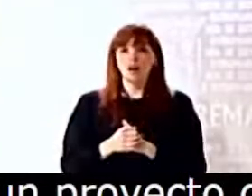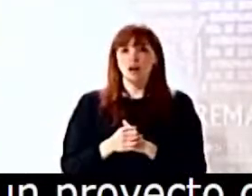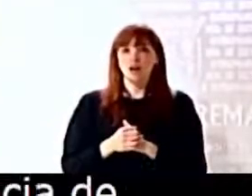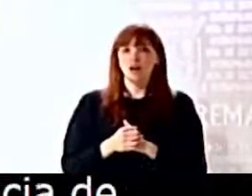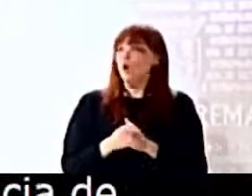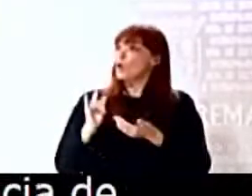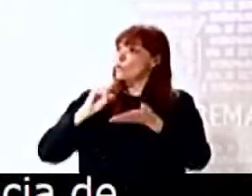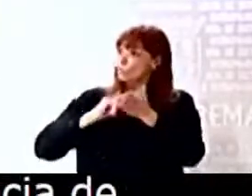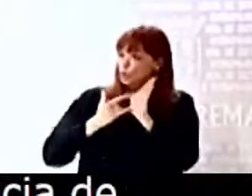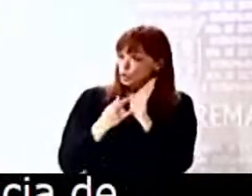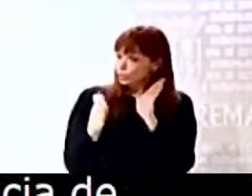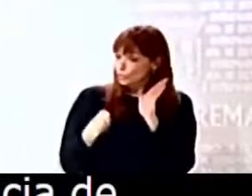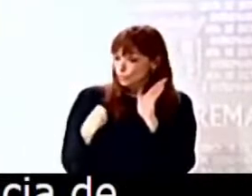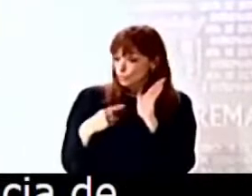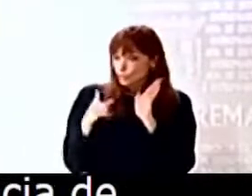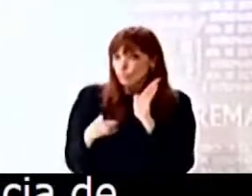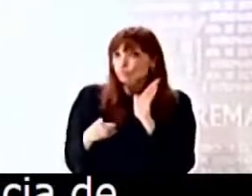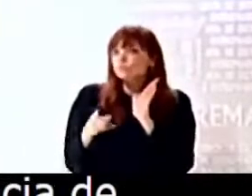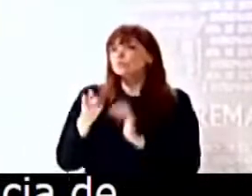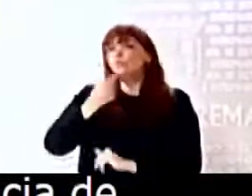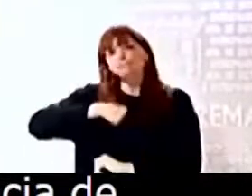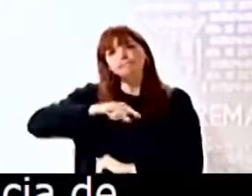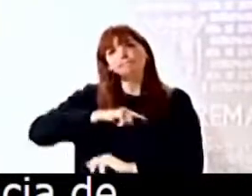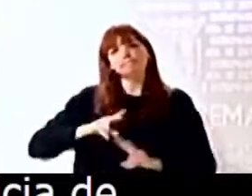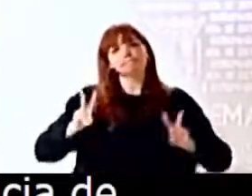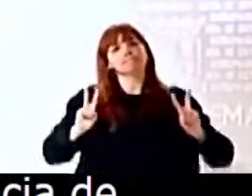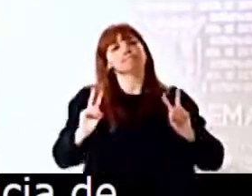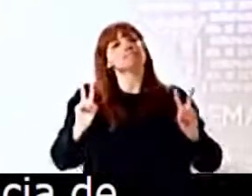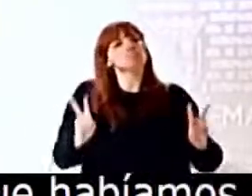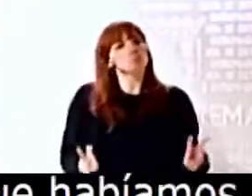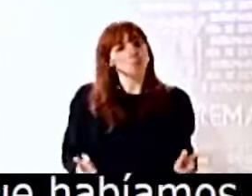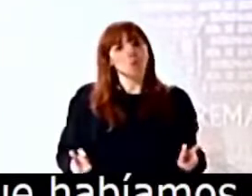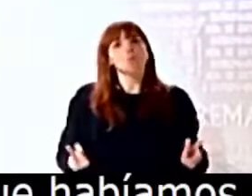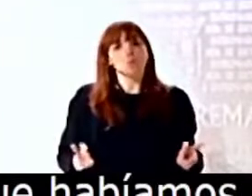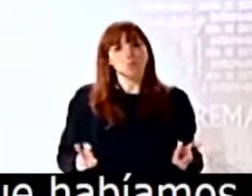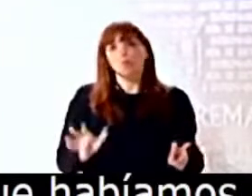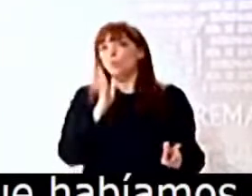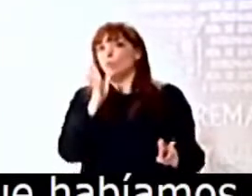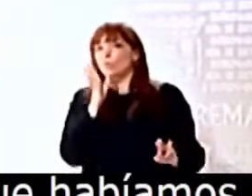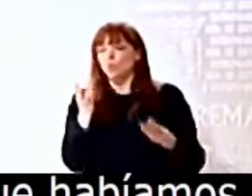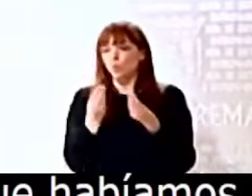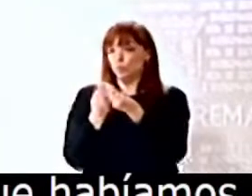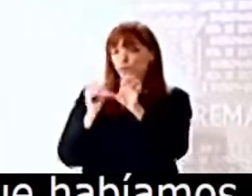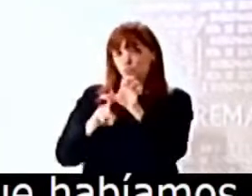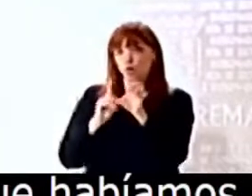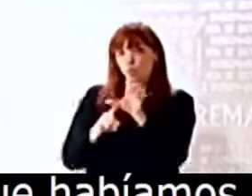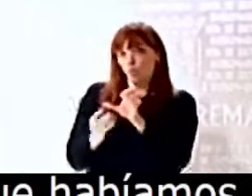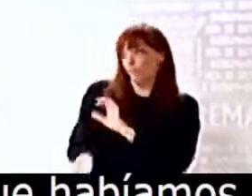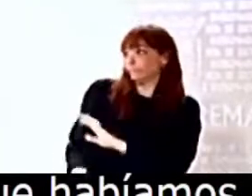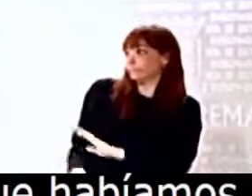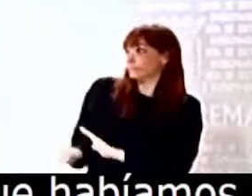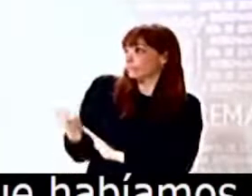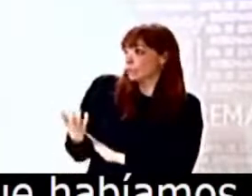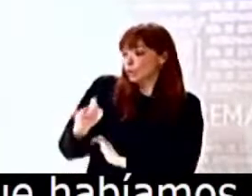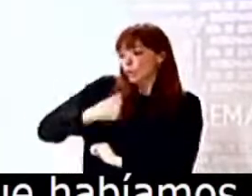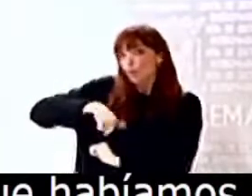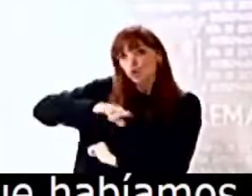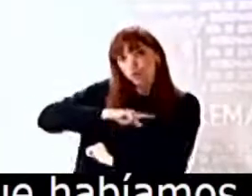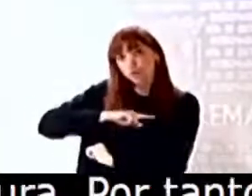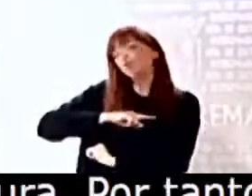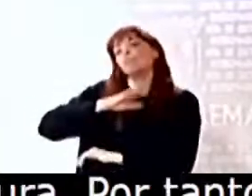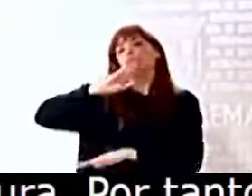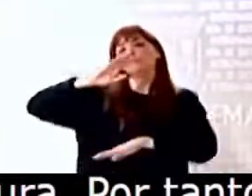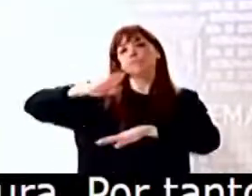precisamente que habíamos iniciado por parte de la Junta de Extremadura. Por tanto, nosotros, en